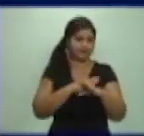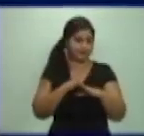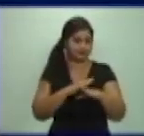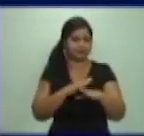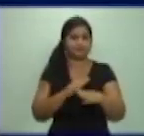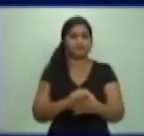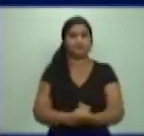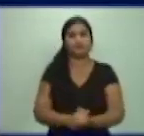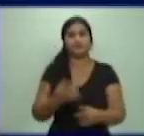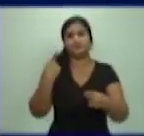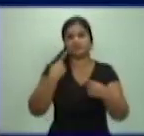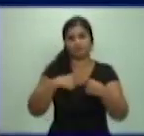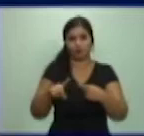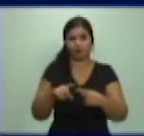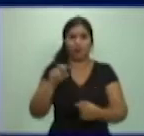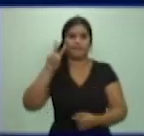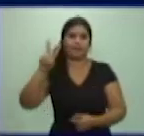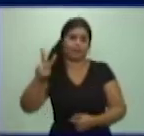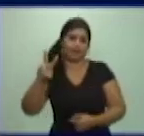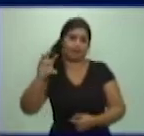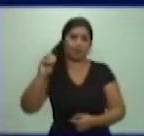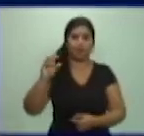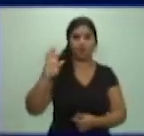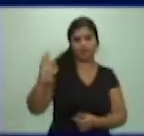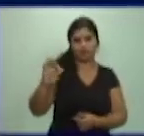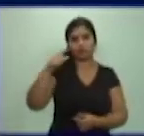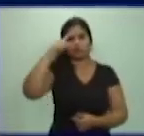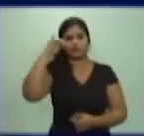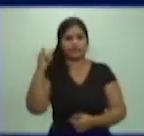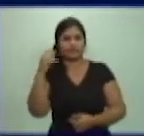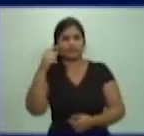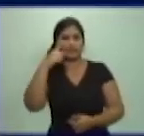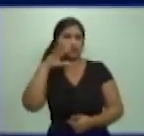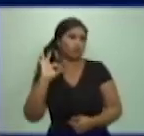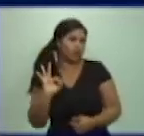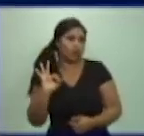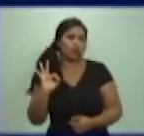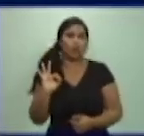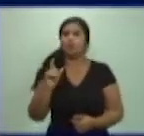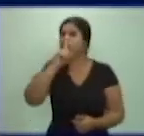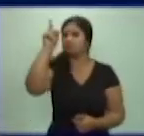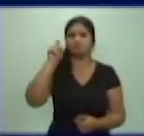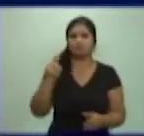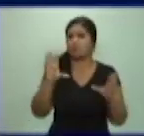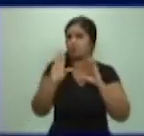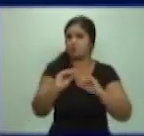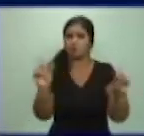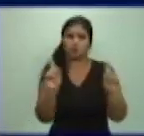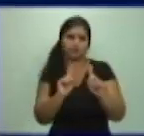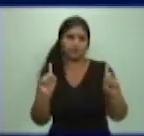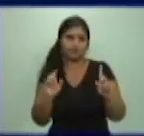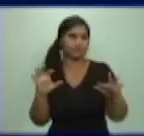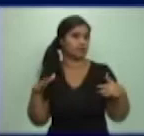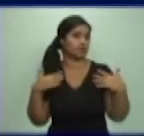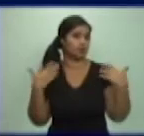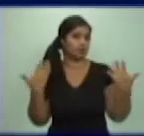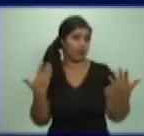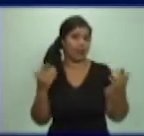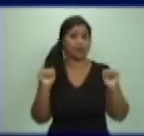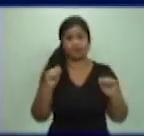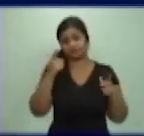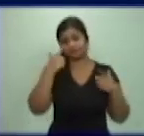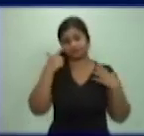Determinar enunciados verdaderos, falsos o no se dice, que requieren de mucha lectura y no es un